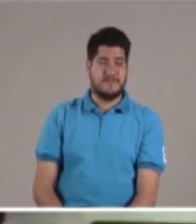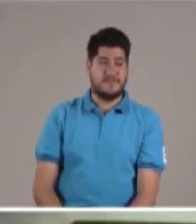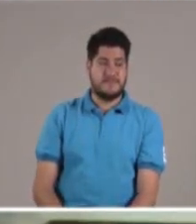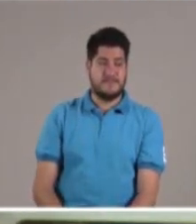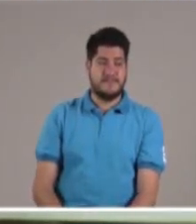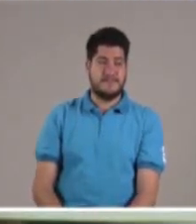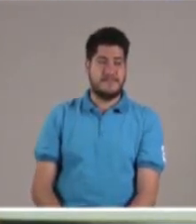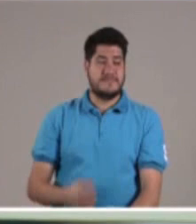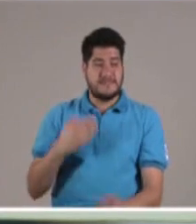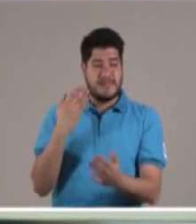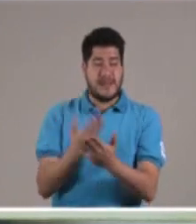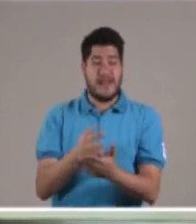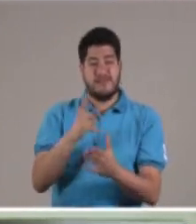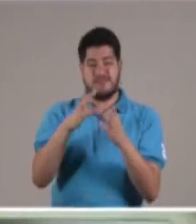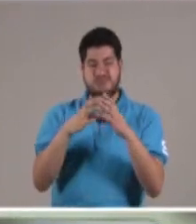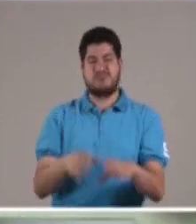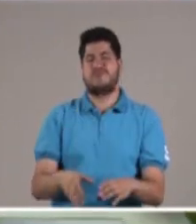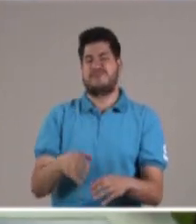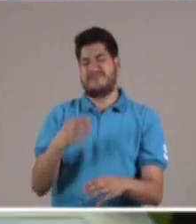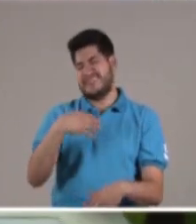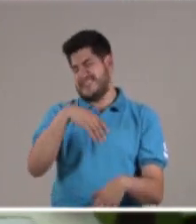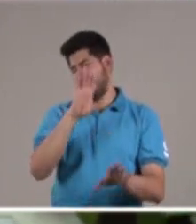se cayó en el pozo